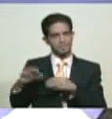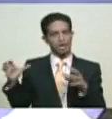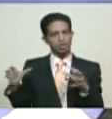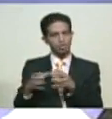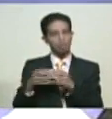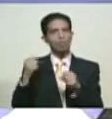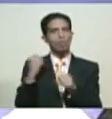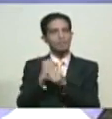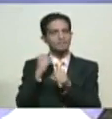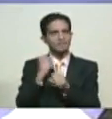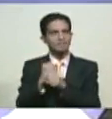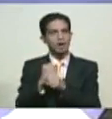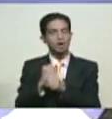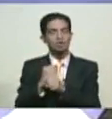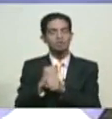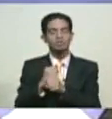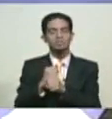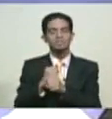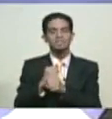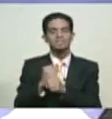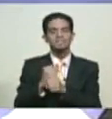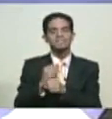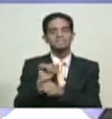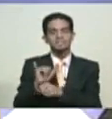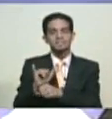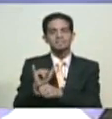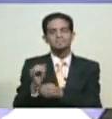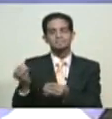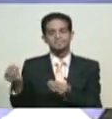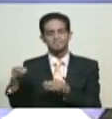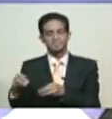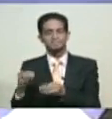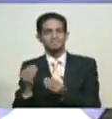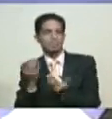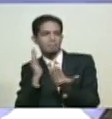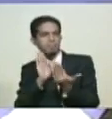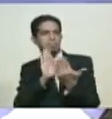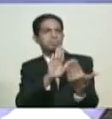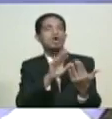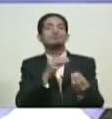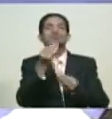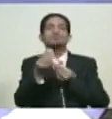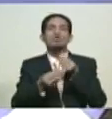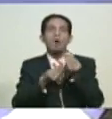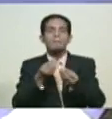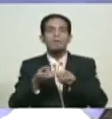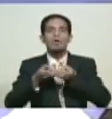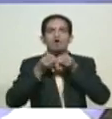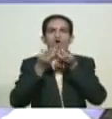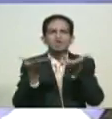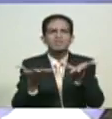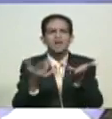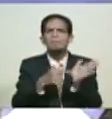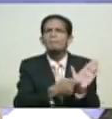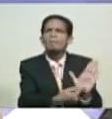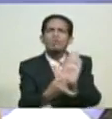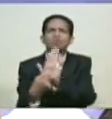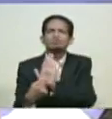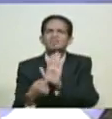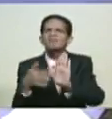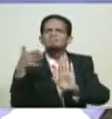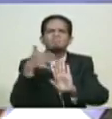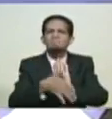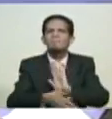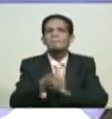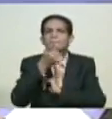cuales lidera y poder encarar cómo contar venezuela realmente qué está pasando en venezuela cuál es el daño